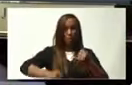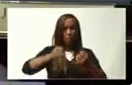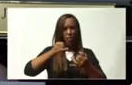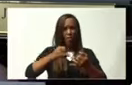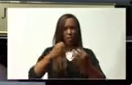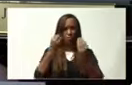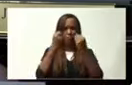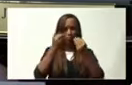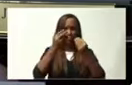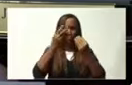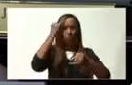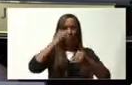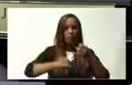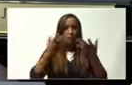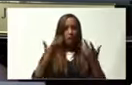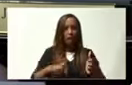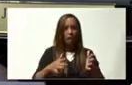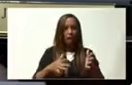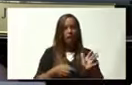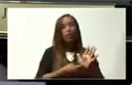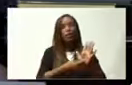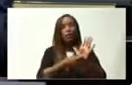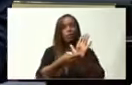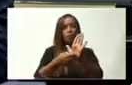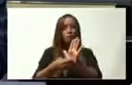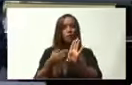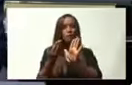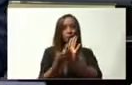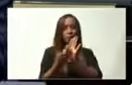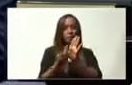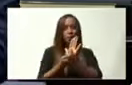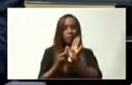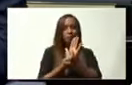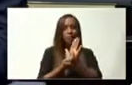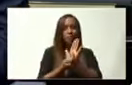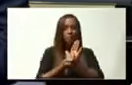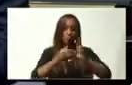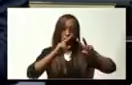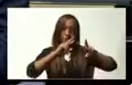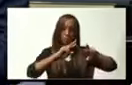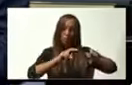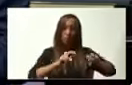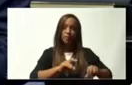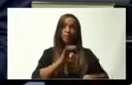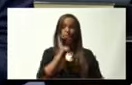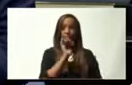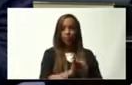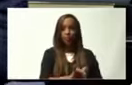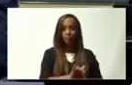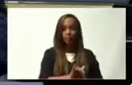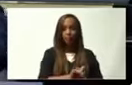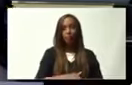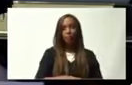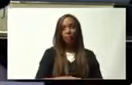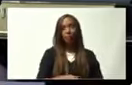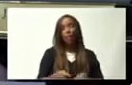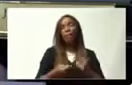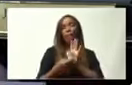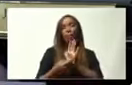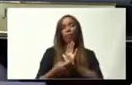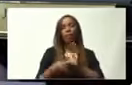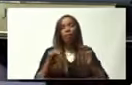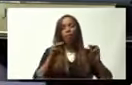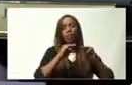inteligente, este gobierno y el ministro de Hacienda hace la comparación de que han reducido la deuda en